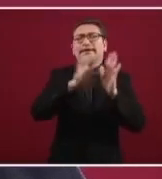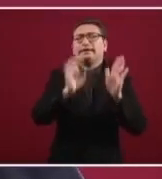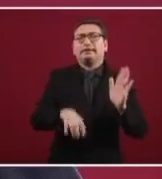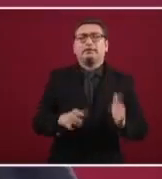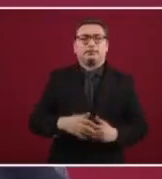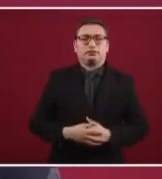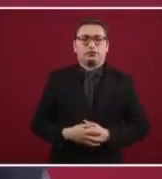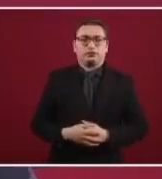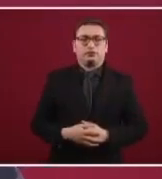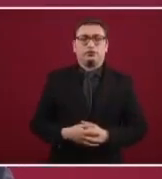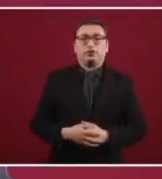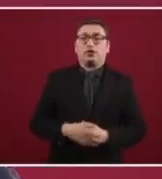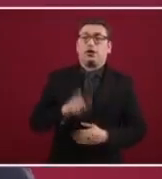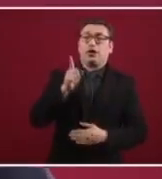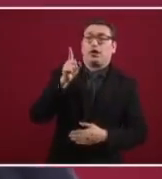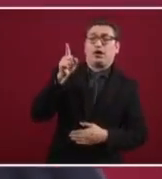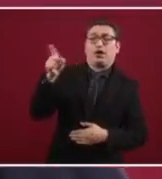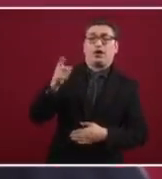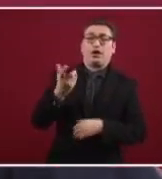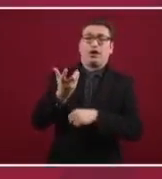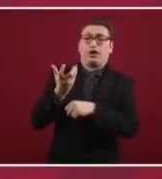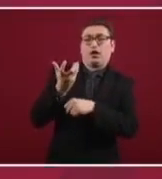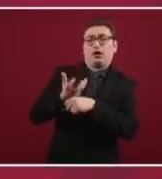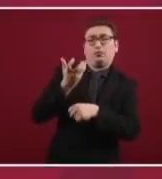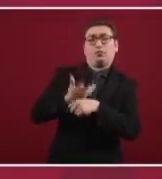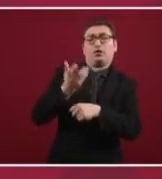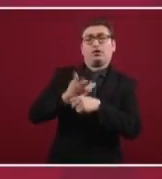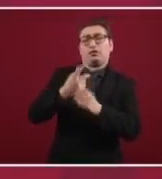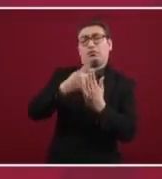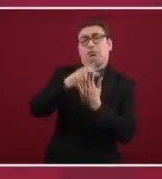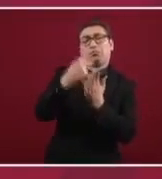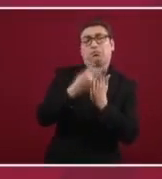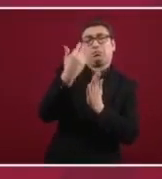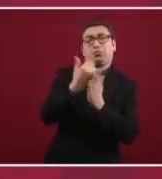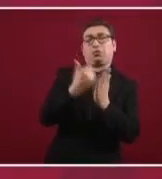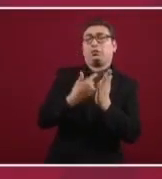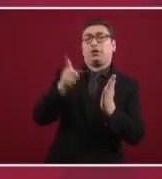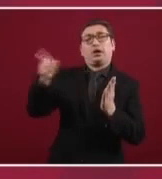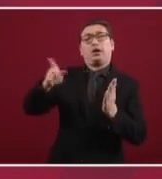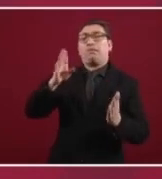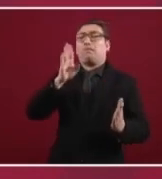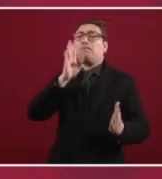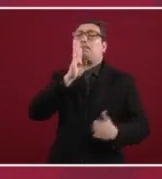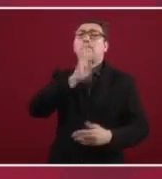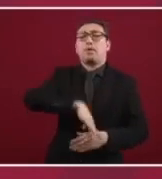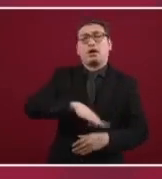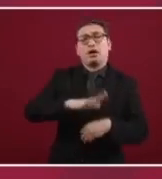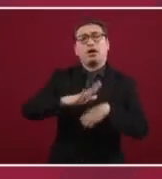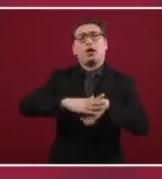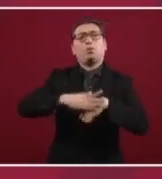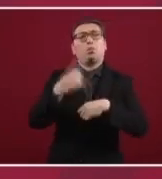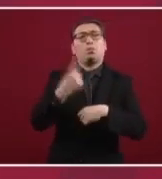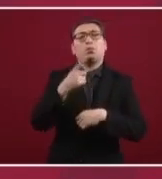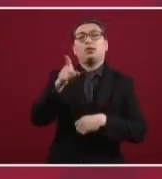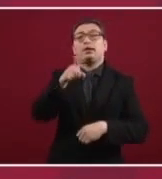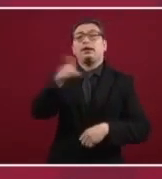de que está mal la estrategia que siguen en Estados Unidos porque permiten